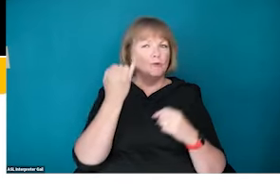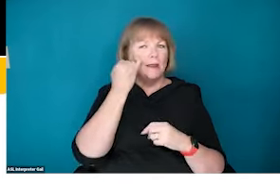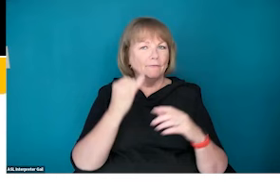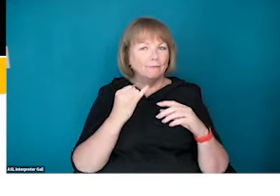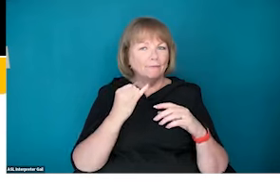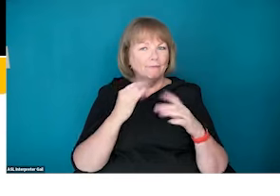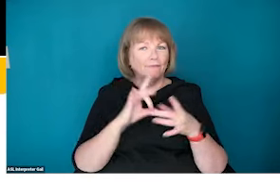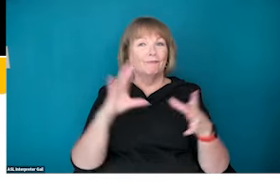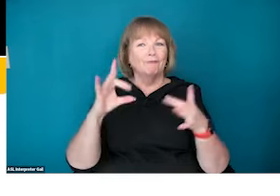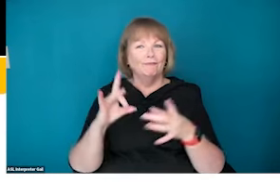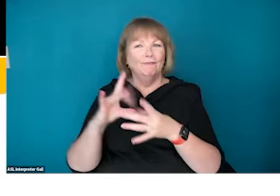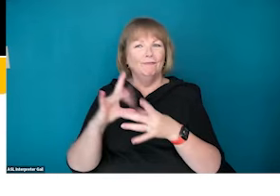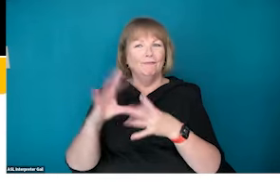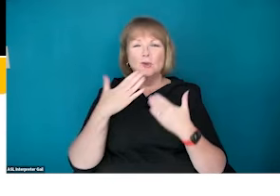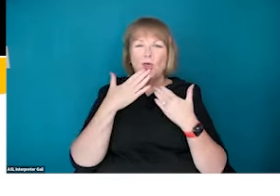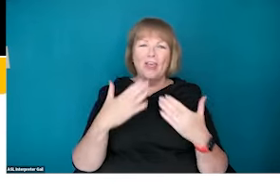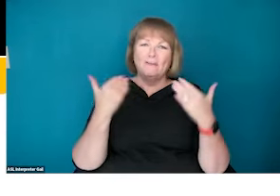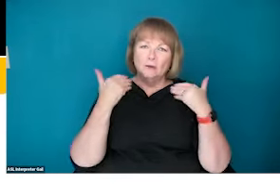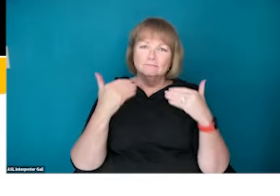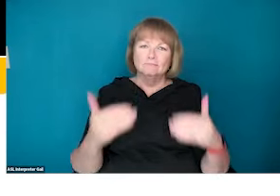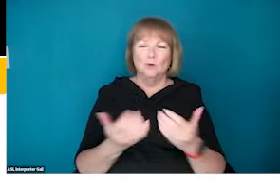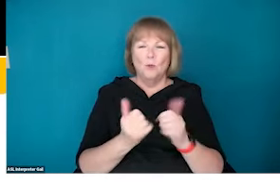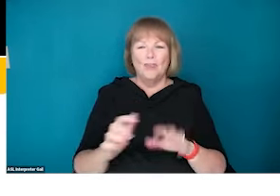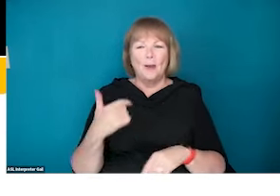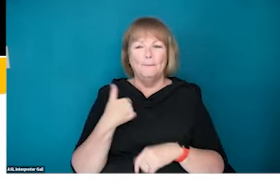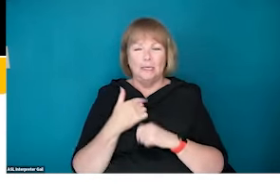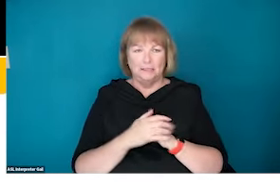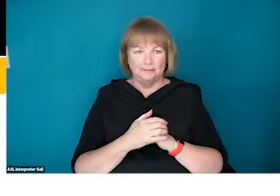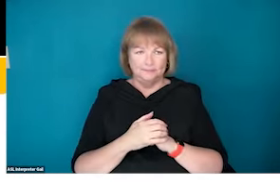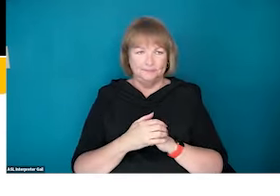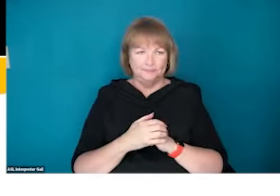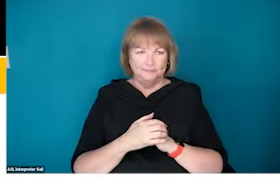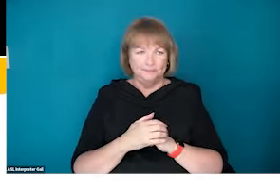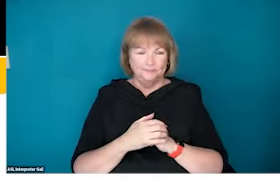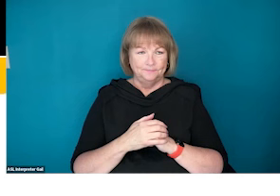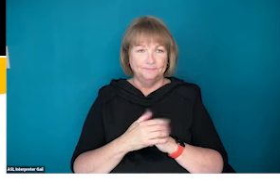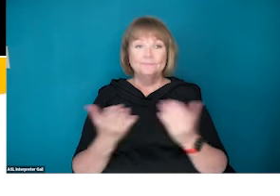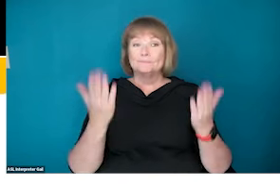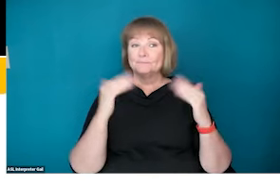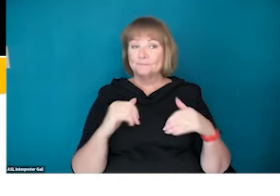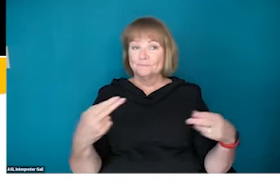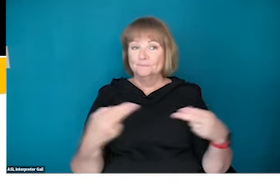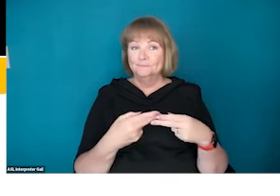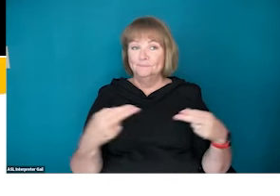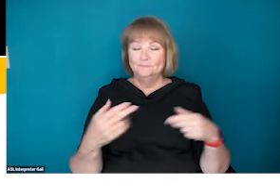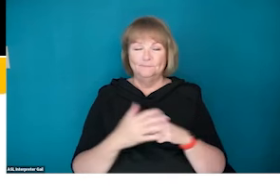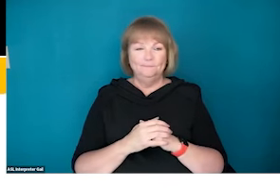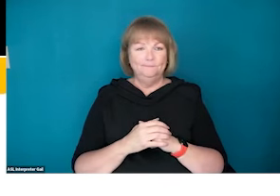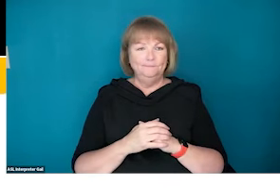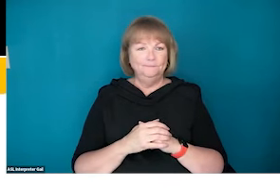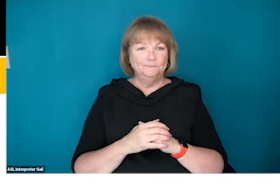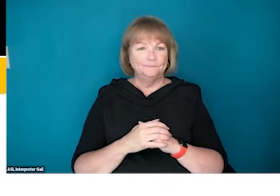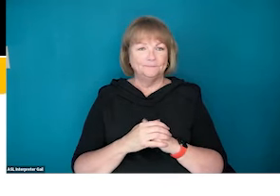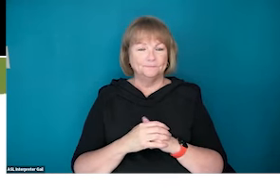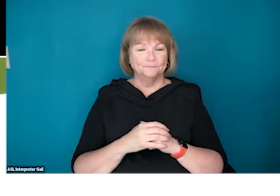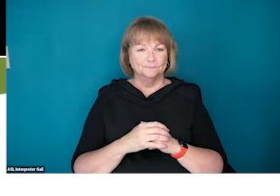En la próxima, por favor. No voy a cobrar, cubrir estas cosas porque estas cosas ya las cubrió Tammy, pero vamos a